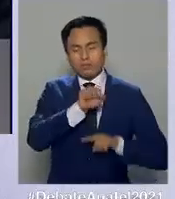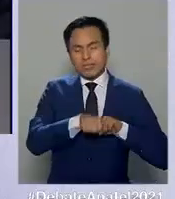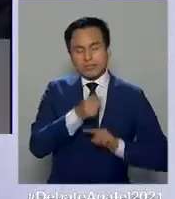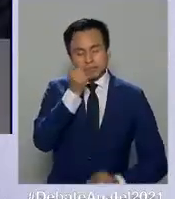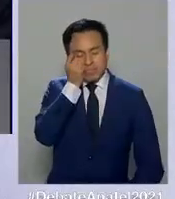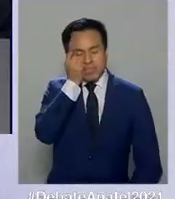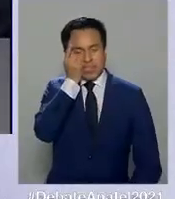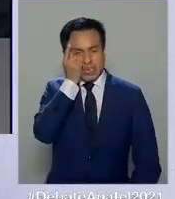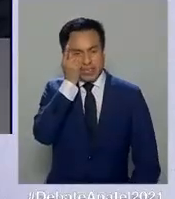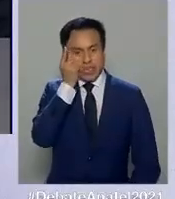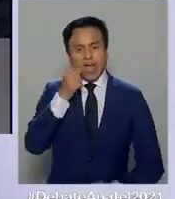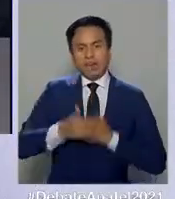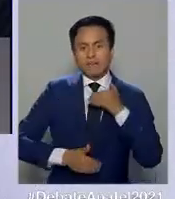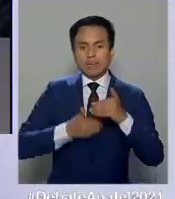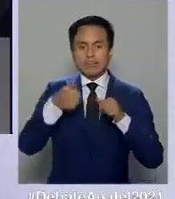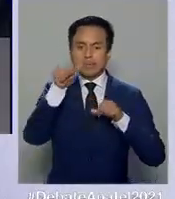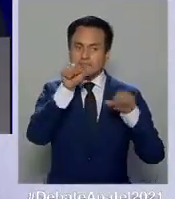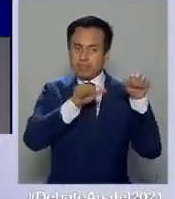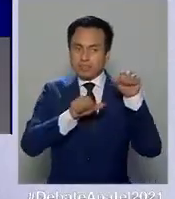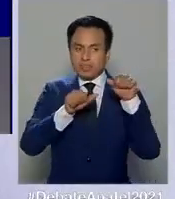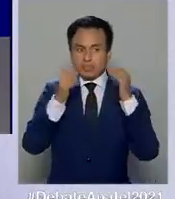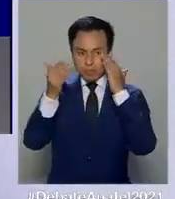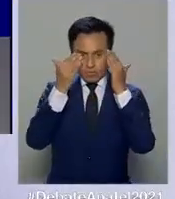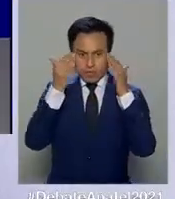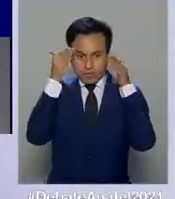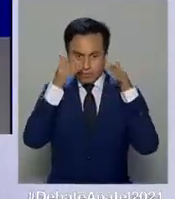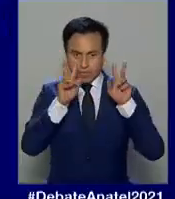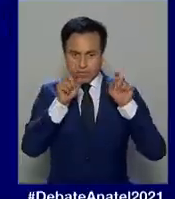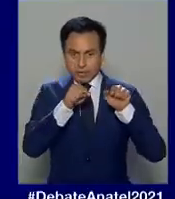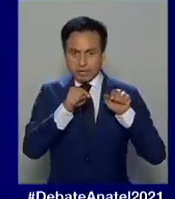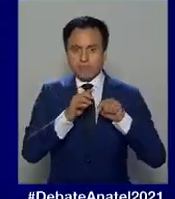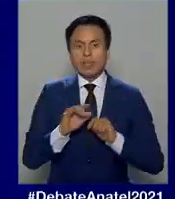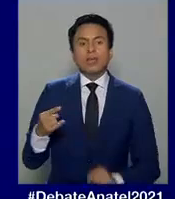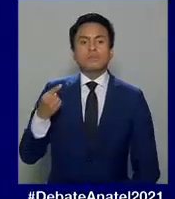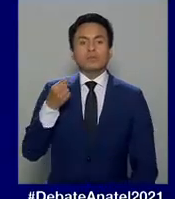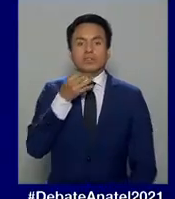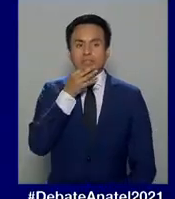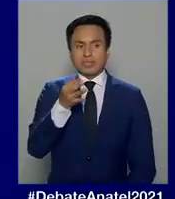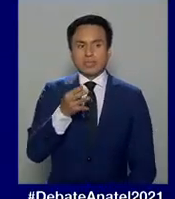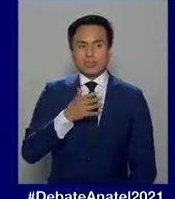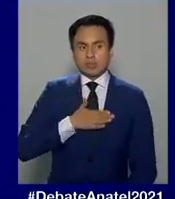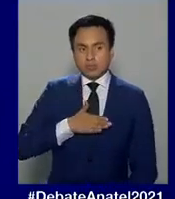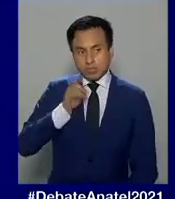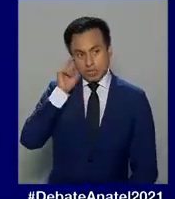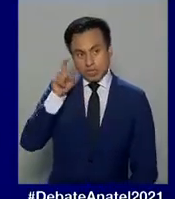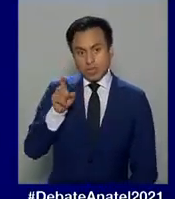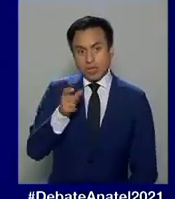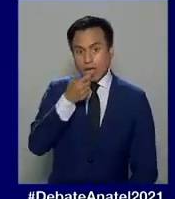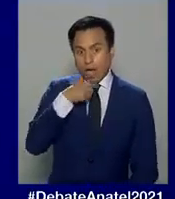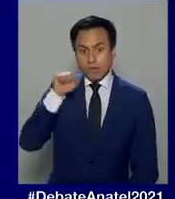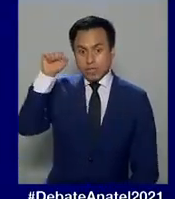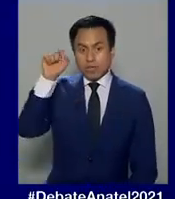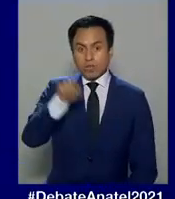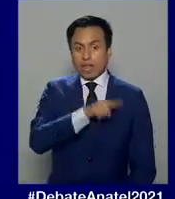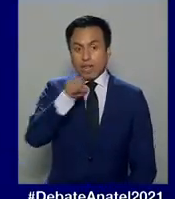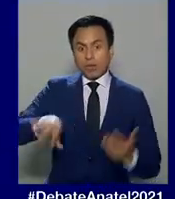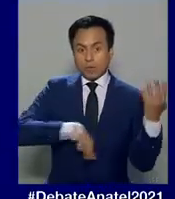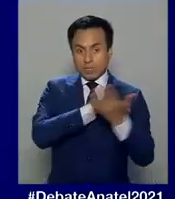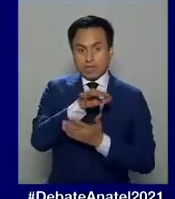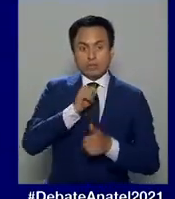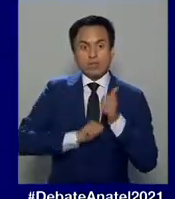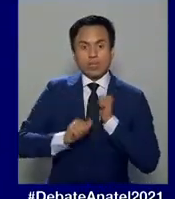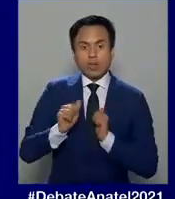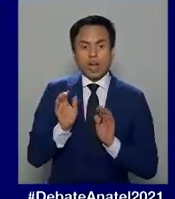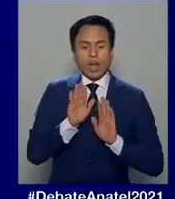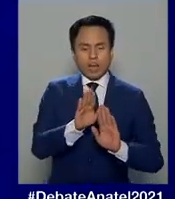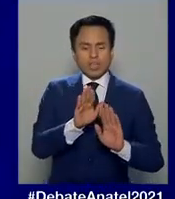entiende los avances de la ciencia y la psicología en esta materia? Primero decir que me habría encantado que Gabriel condenara la violencia que sufrieron mis